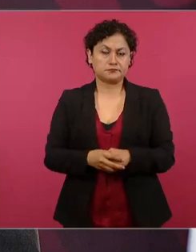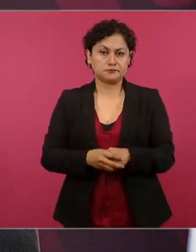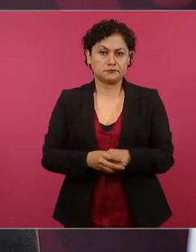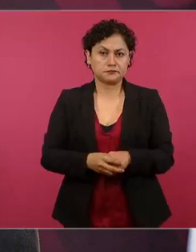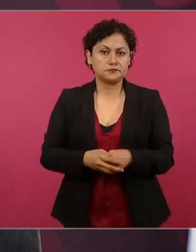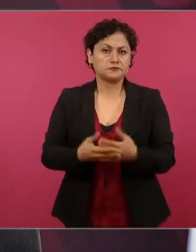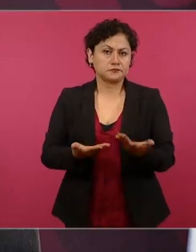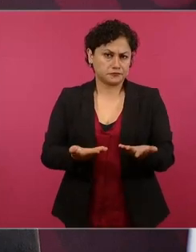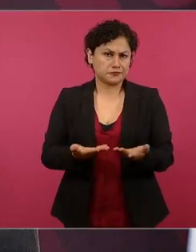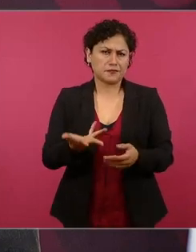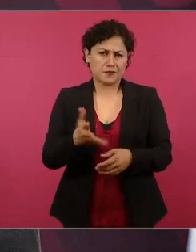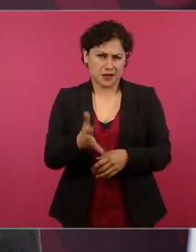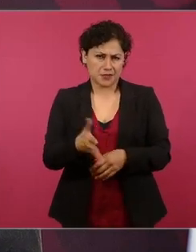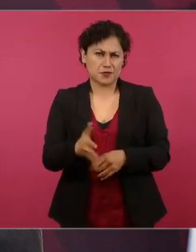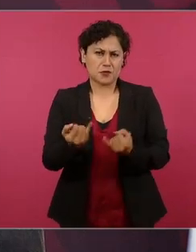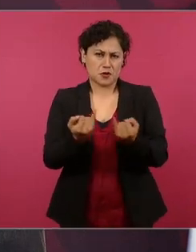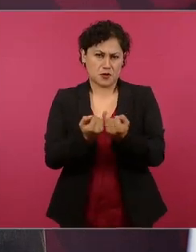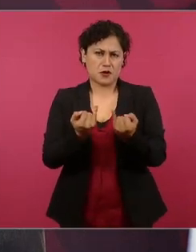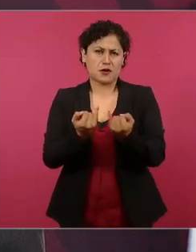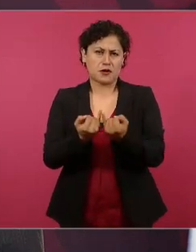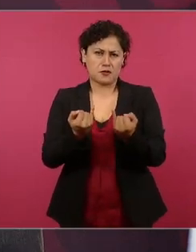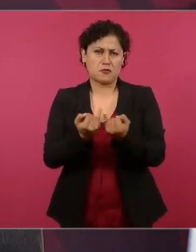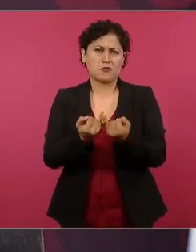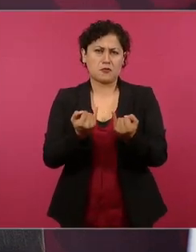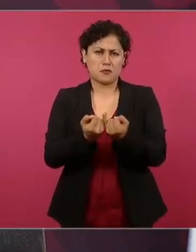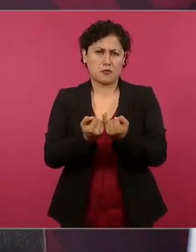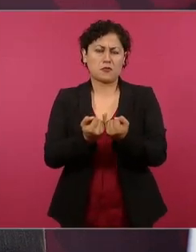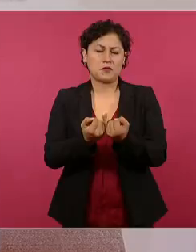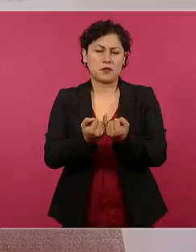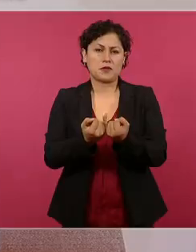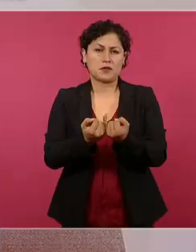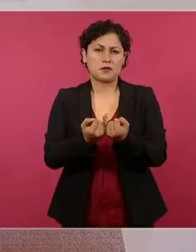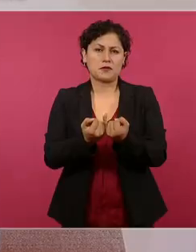Es parecido a lo de